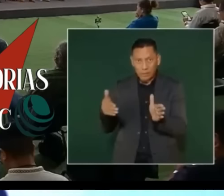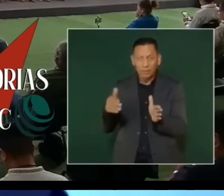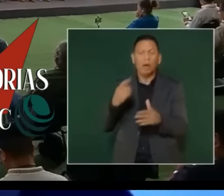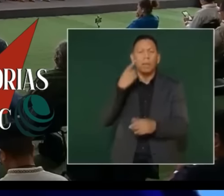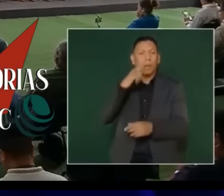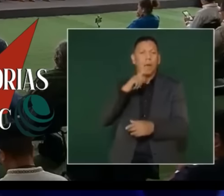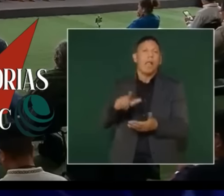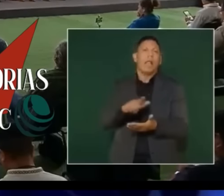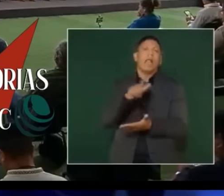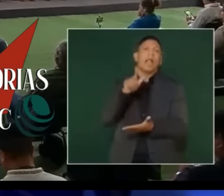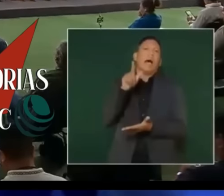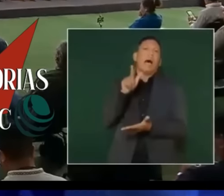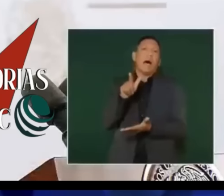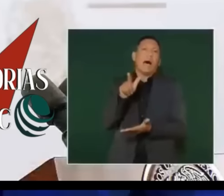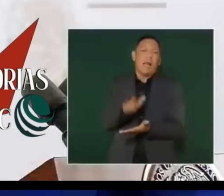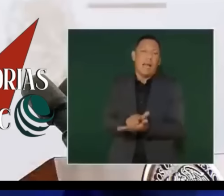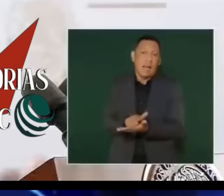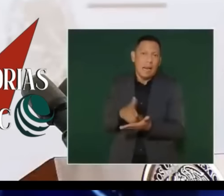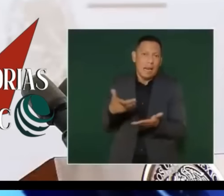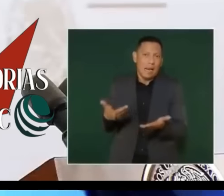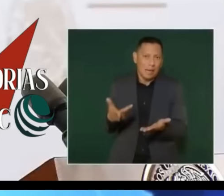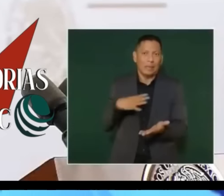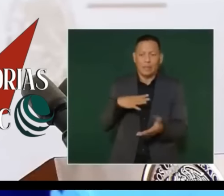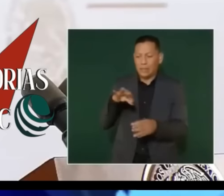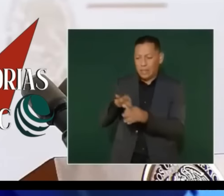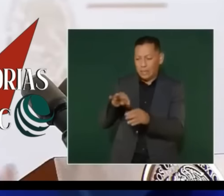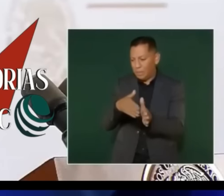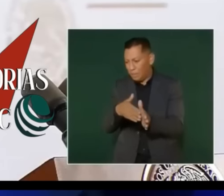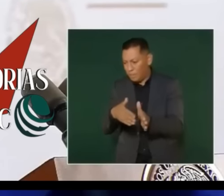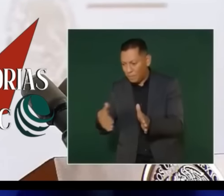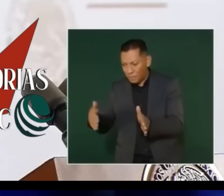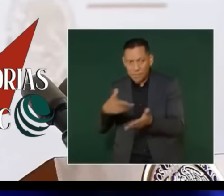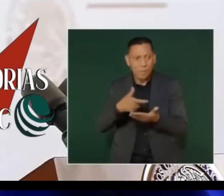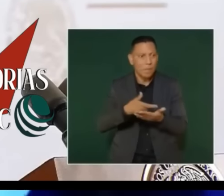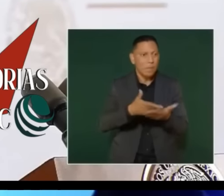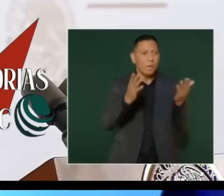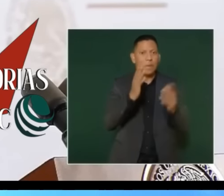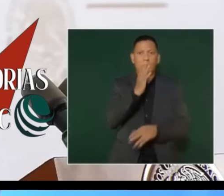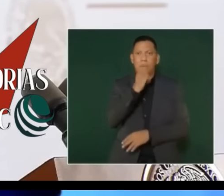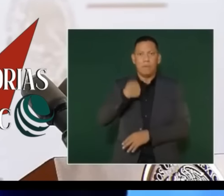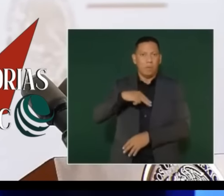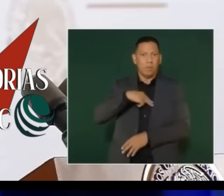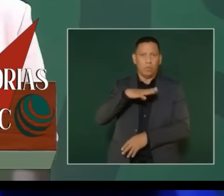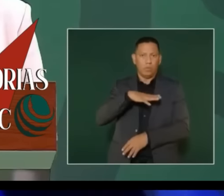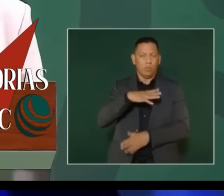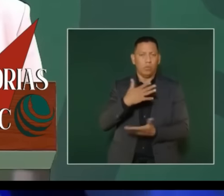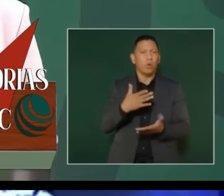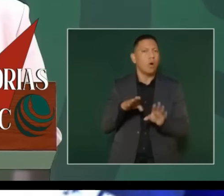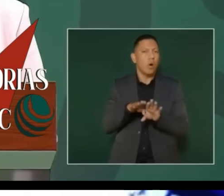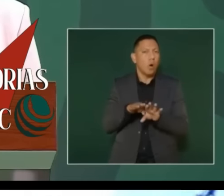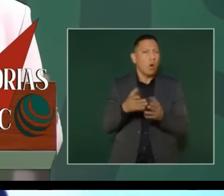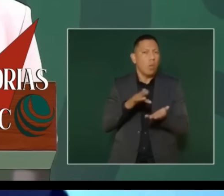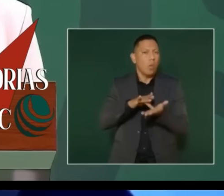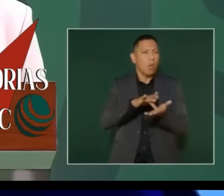enero. Es promover los programas con recursos públicos. Nosotros no tenemos recursos para ello, lo hacemos a